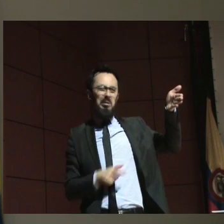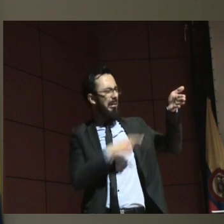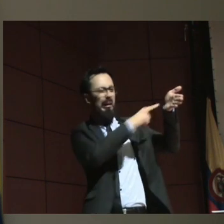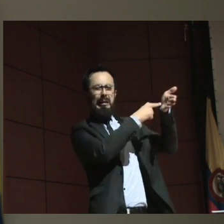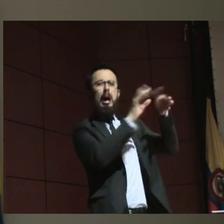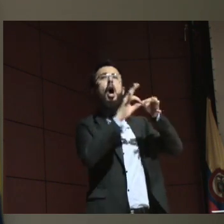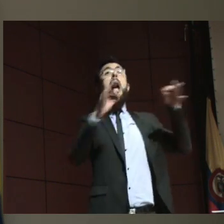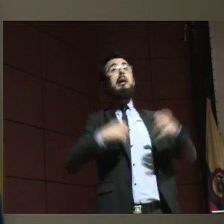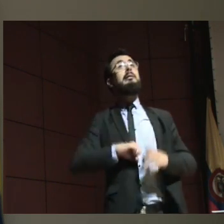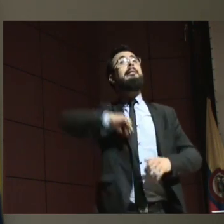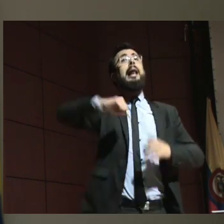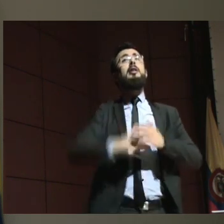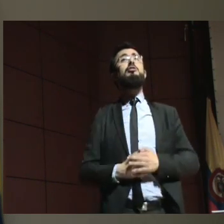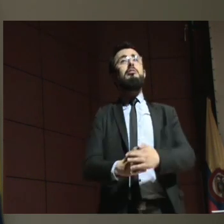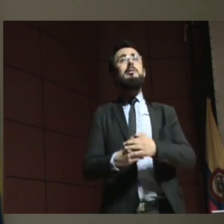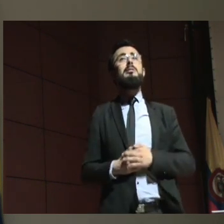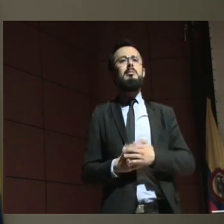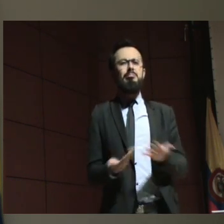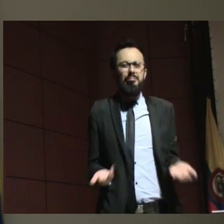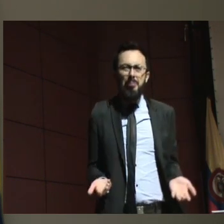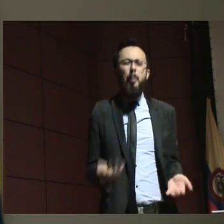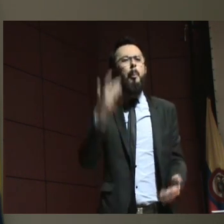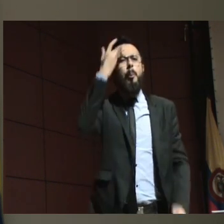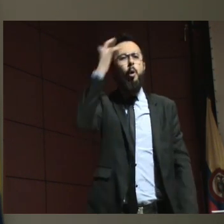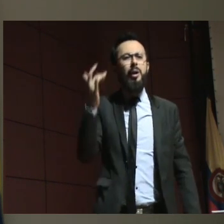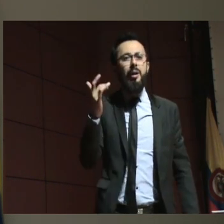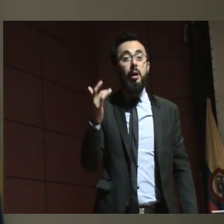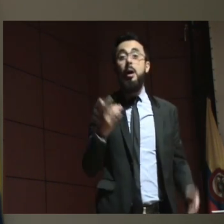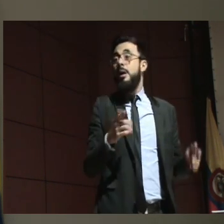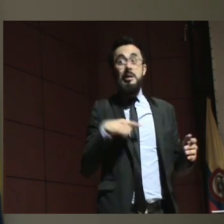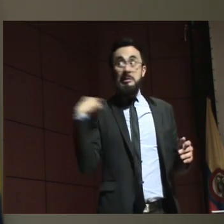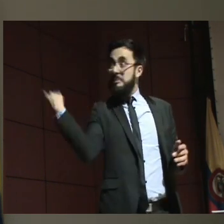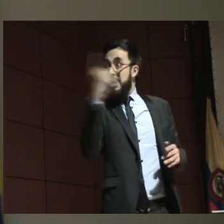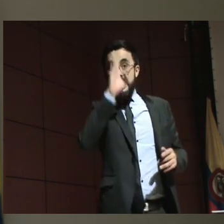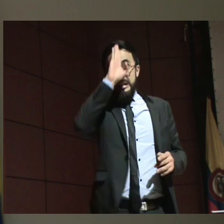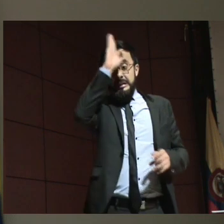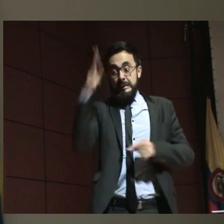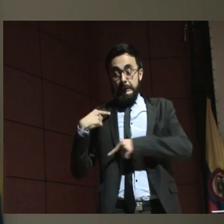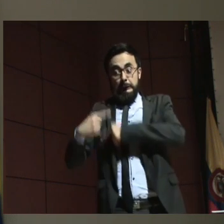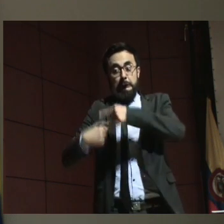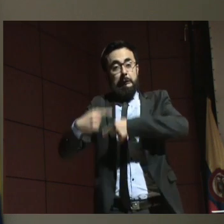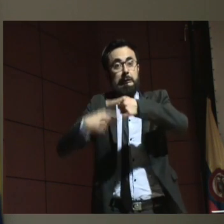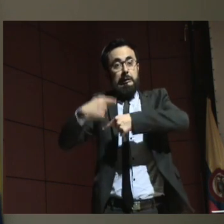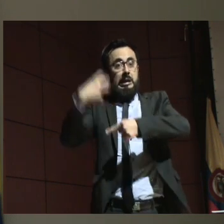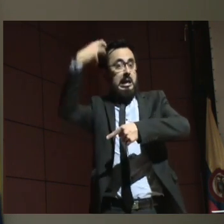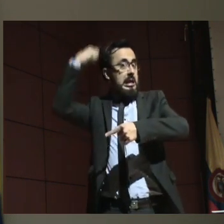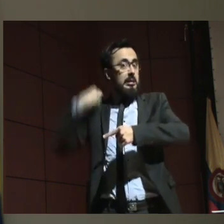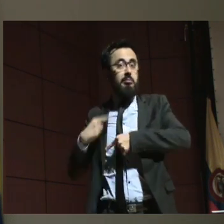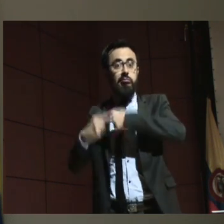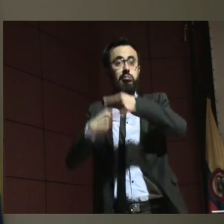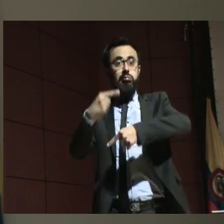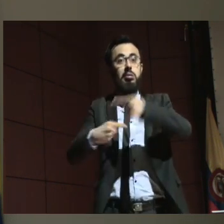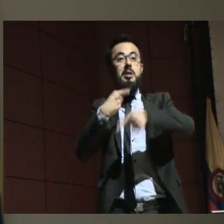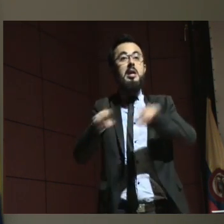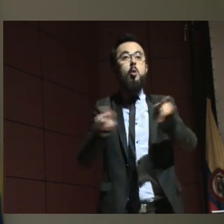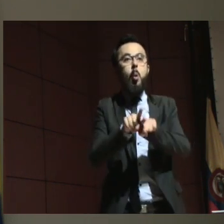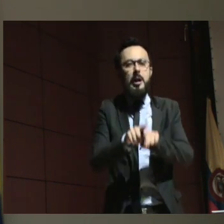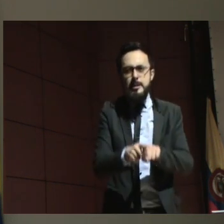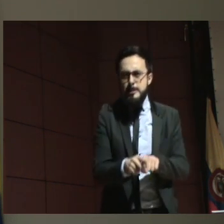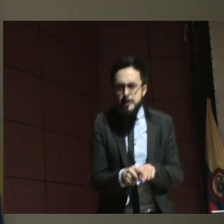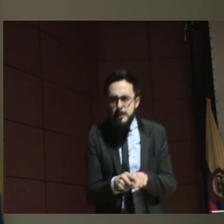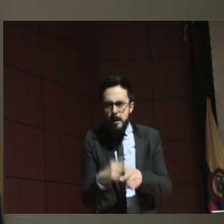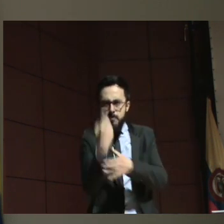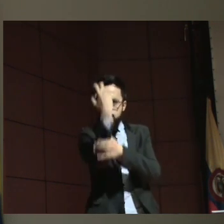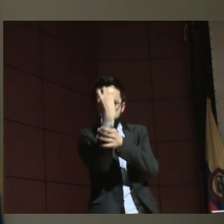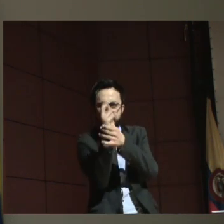forma histórica de decir: no queremos tener personas con discapacidad en esta sociedad. Ha sido una forma histórica de eugenesia, que ha sido estudiada